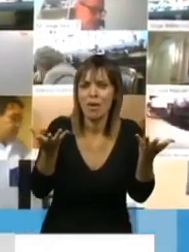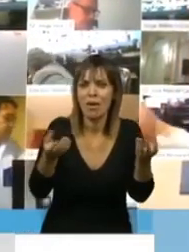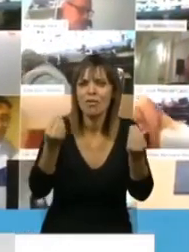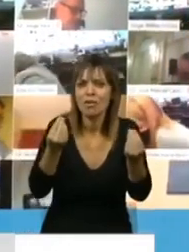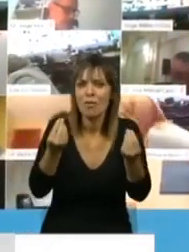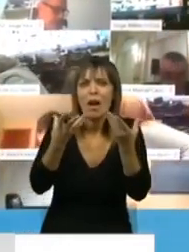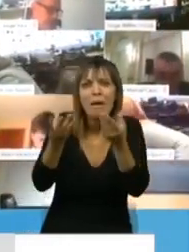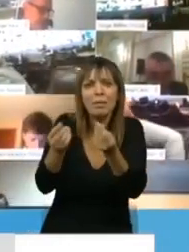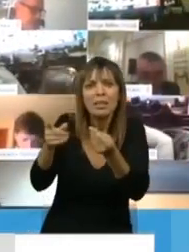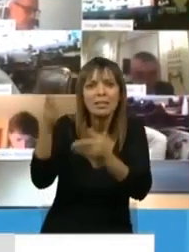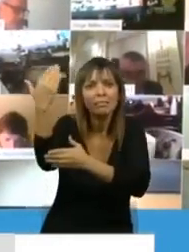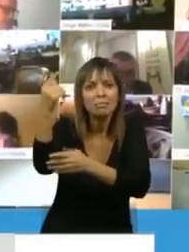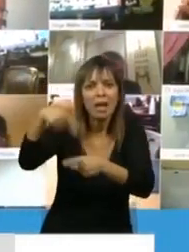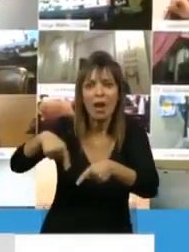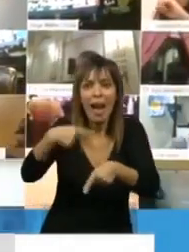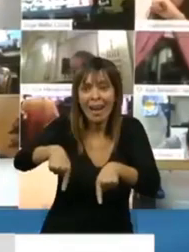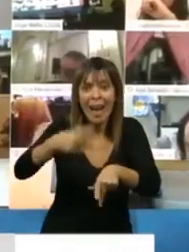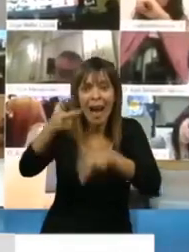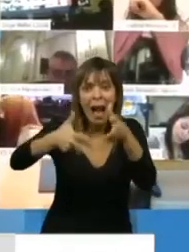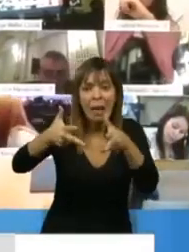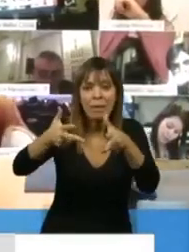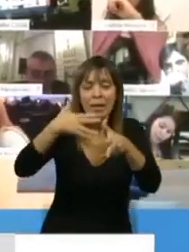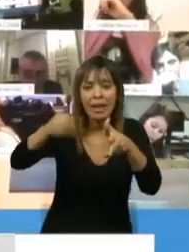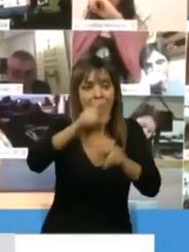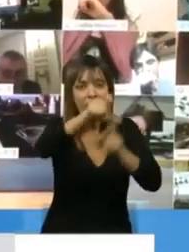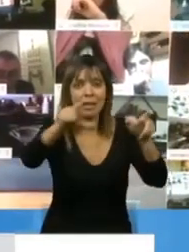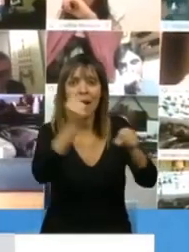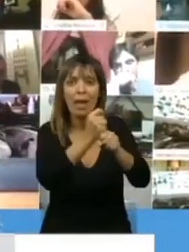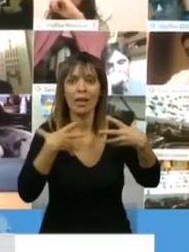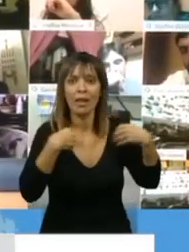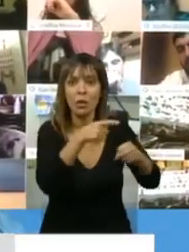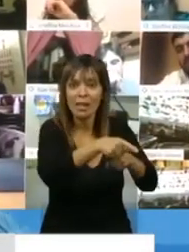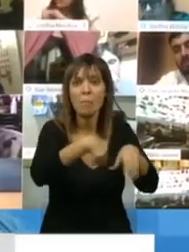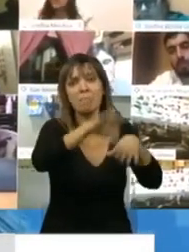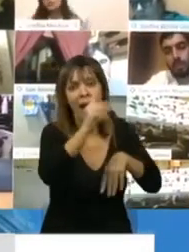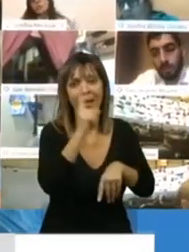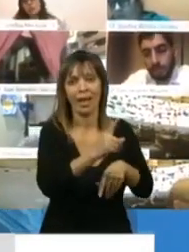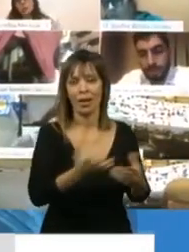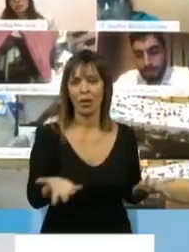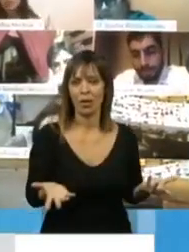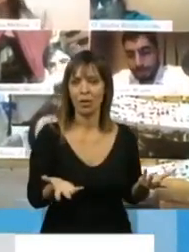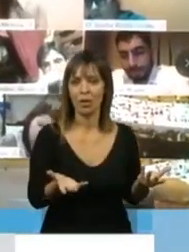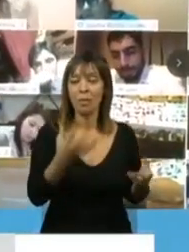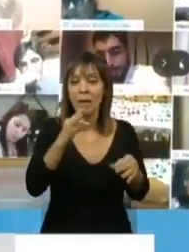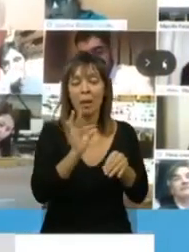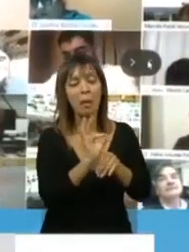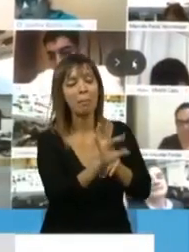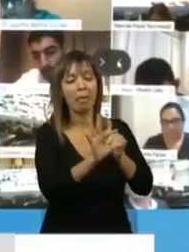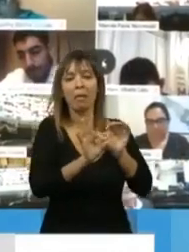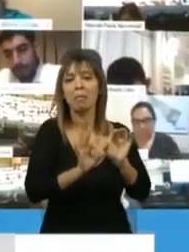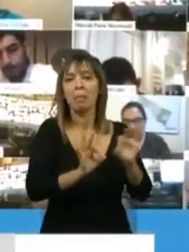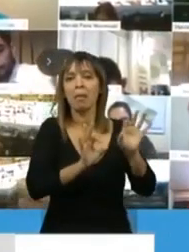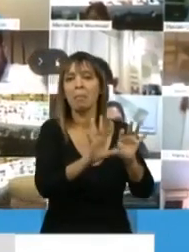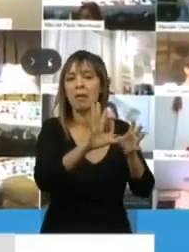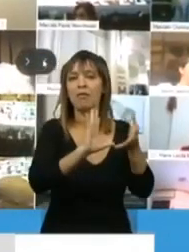palabras que hoy se dicen acá cuando en realidad esas trabajadoras y trabajadores tienen enormes riesgos? Porque se retasea el equipamiento de